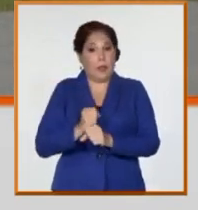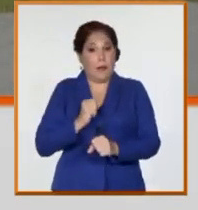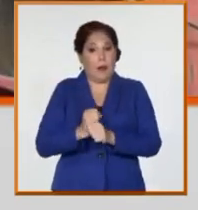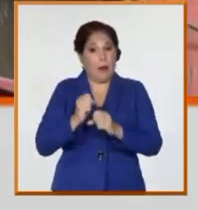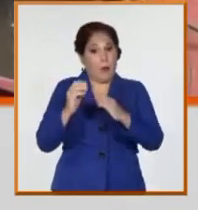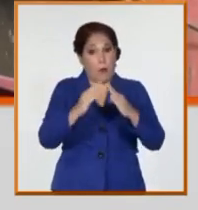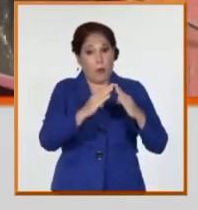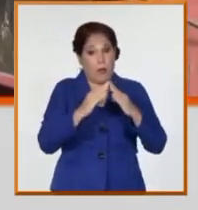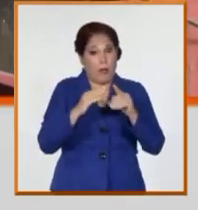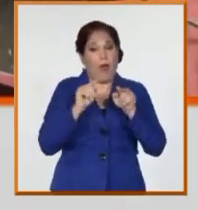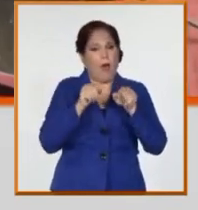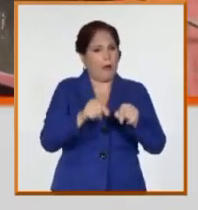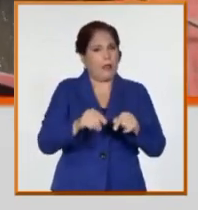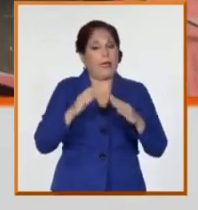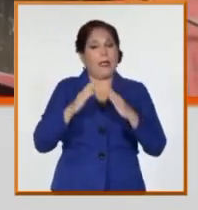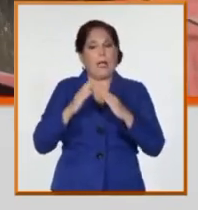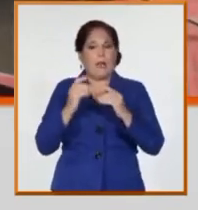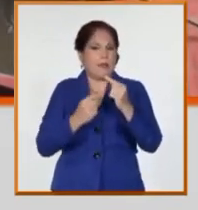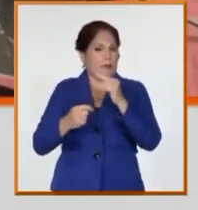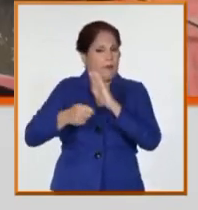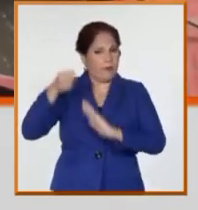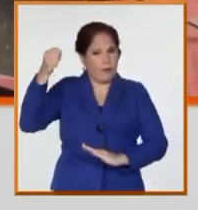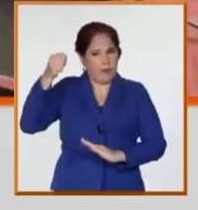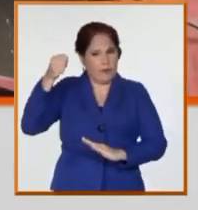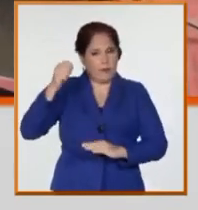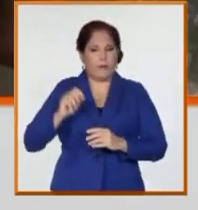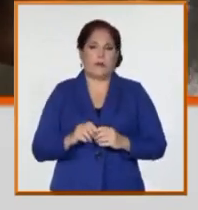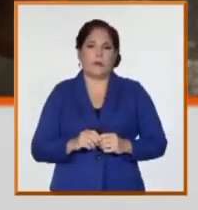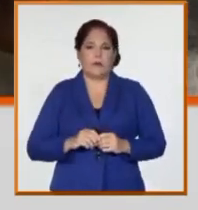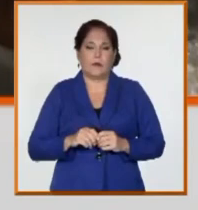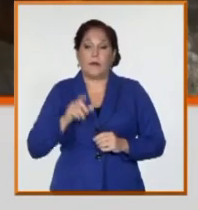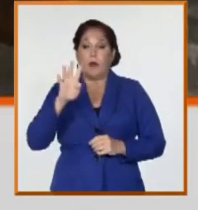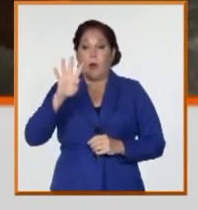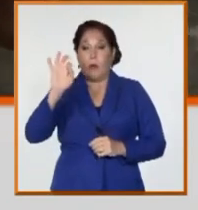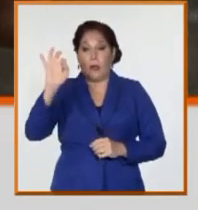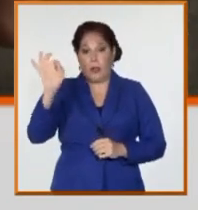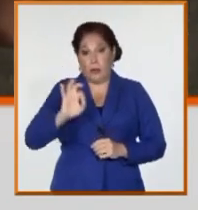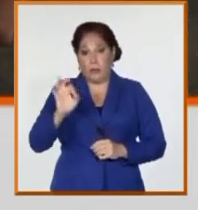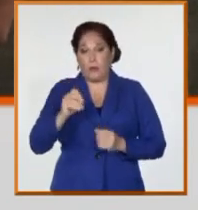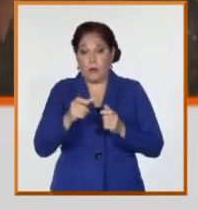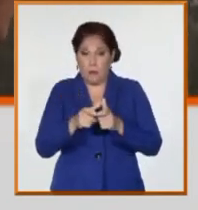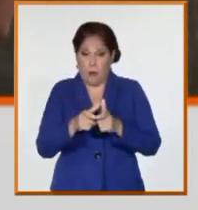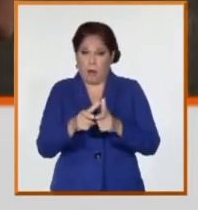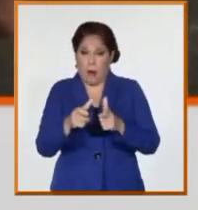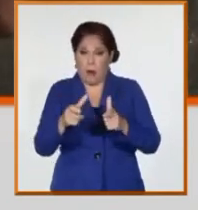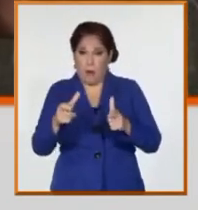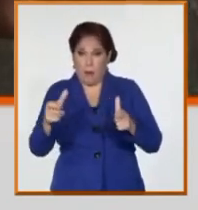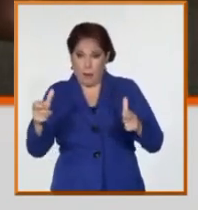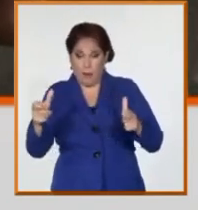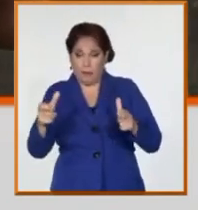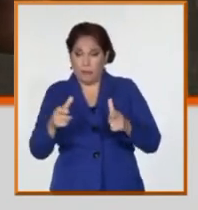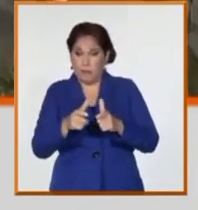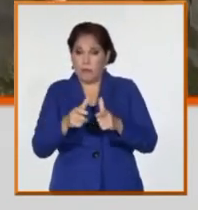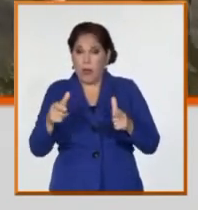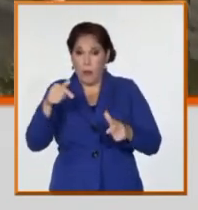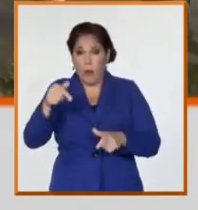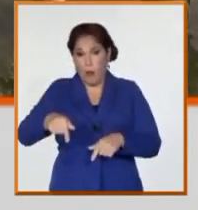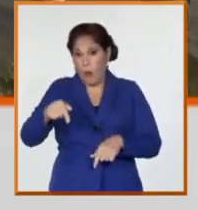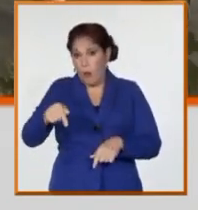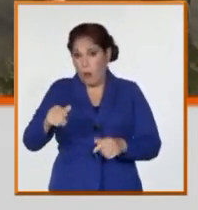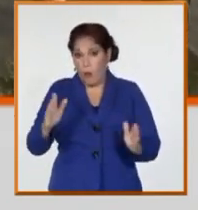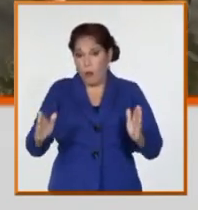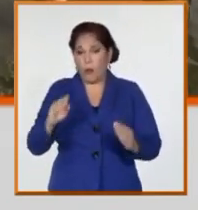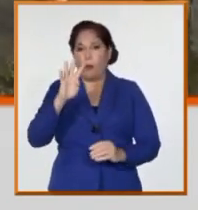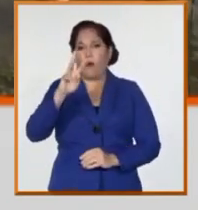asentamientos sino mayormente las casas matrices y las oficinas central ahora que son más de 40 por ciento ahora hemos logrado expandir ya hoy en la actualidad tenemos